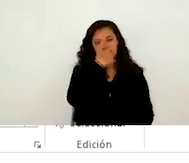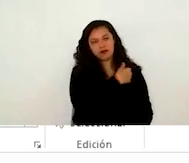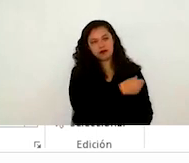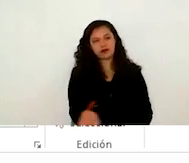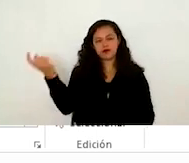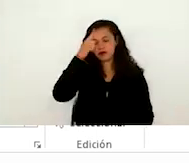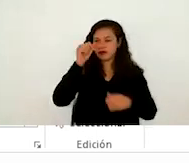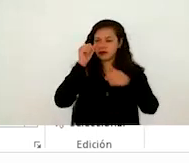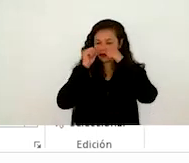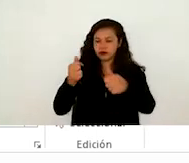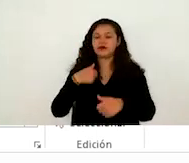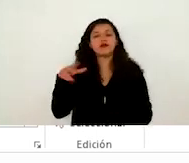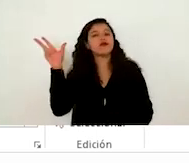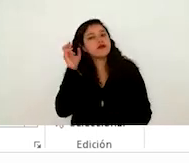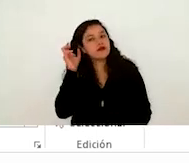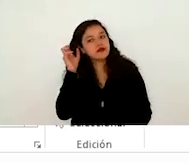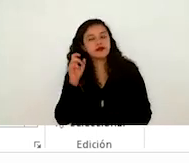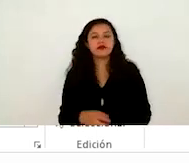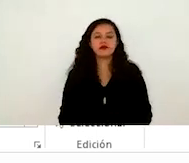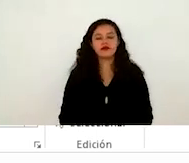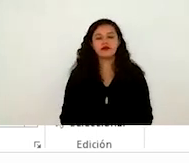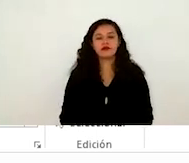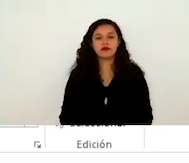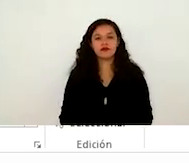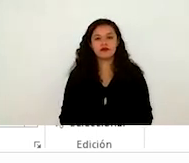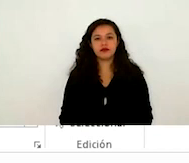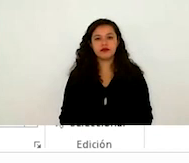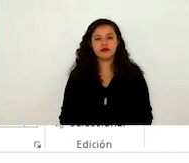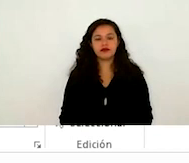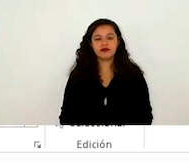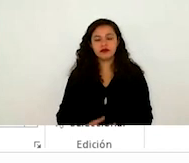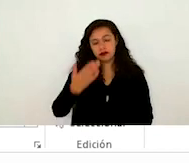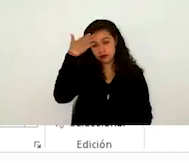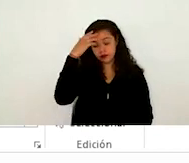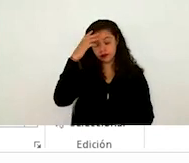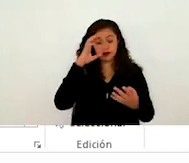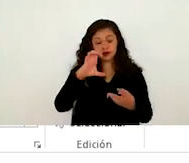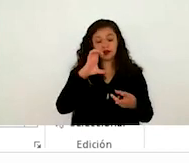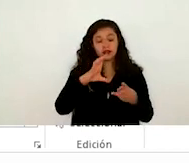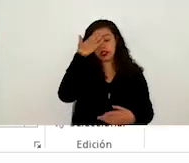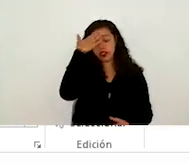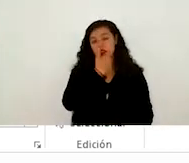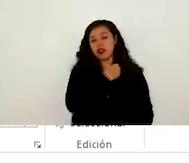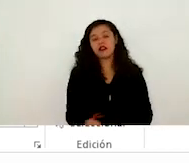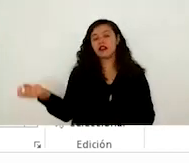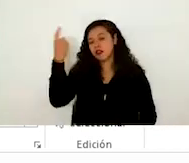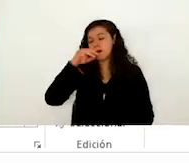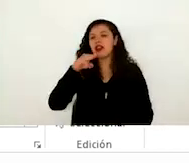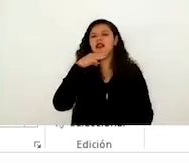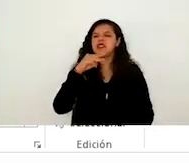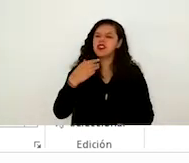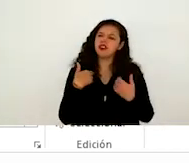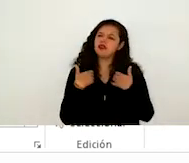a lo que oigo sé que es la habilidad de des de descifrar el mensaje